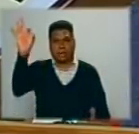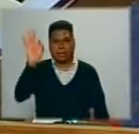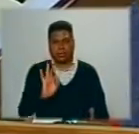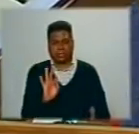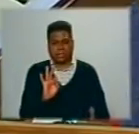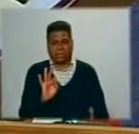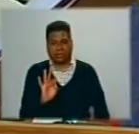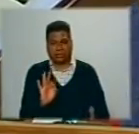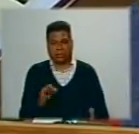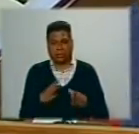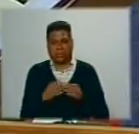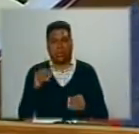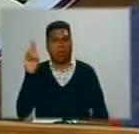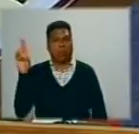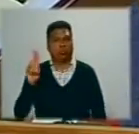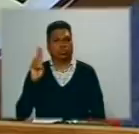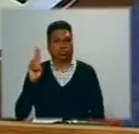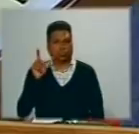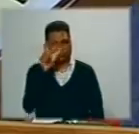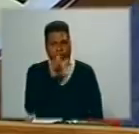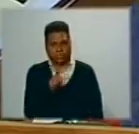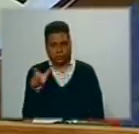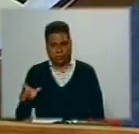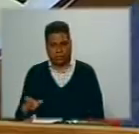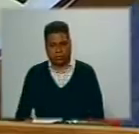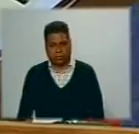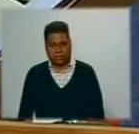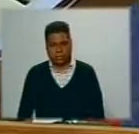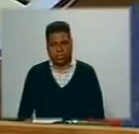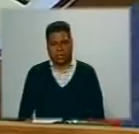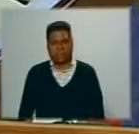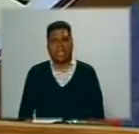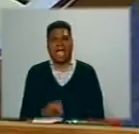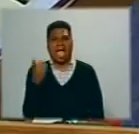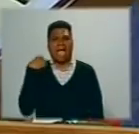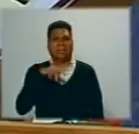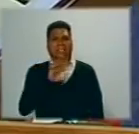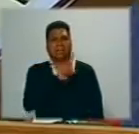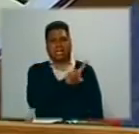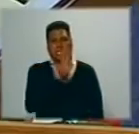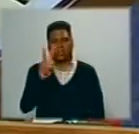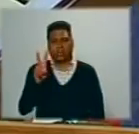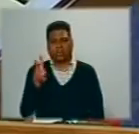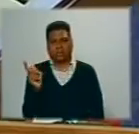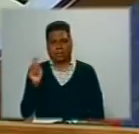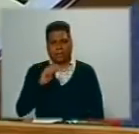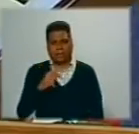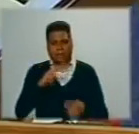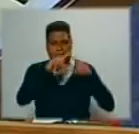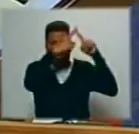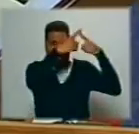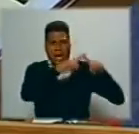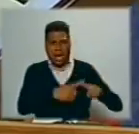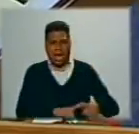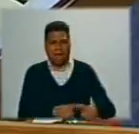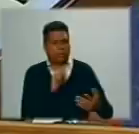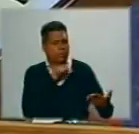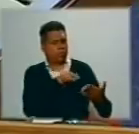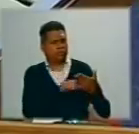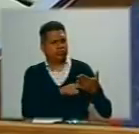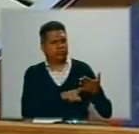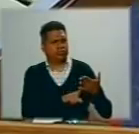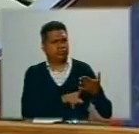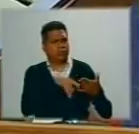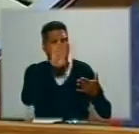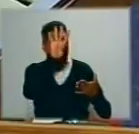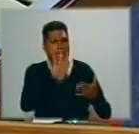consumo de la usuaria o usuario en los 12 meses anteriores, luego de aplicados los respectivos cálculos de inflación según las tablas o estimaciones